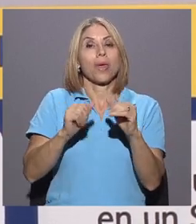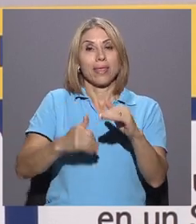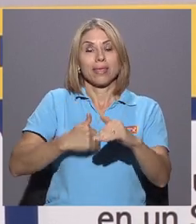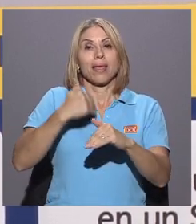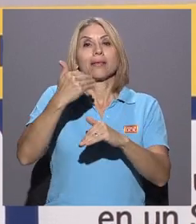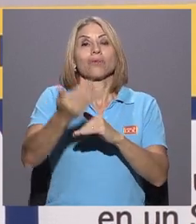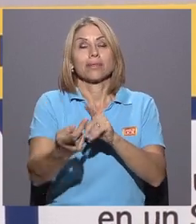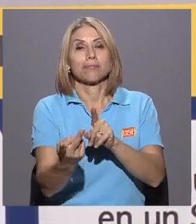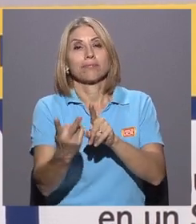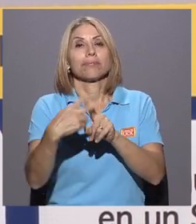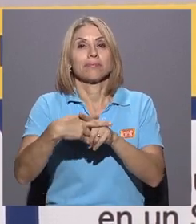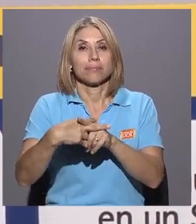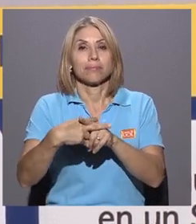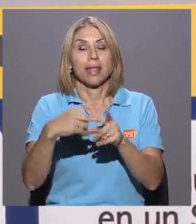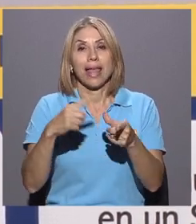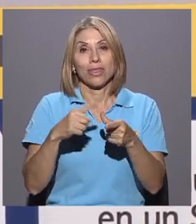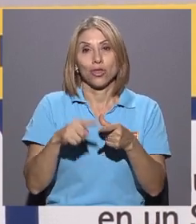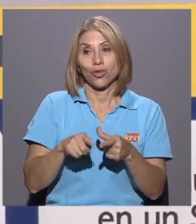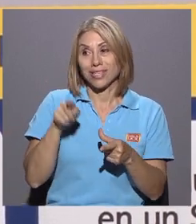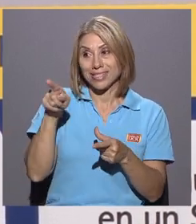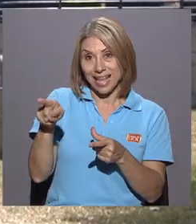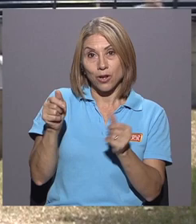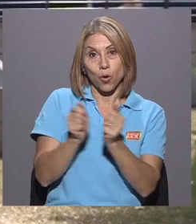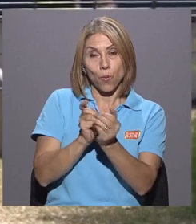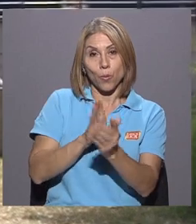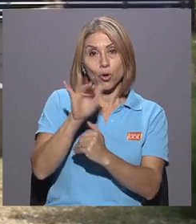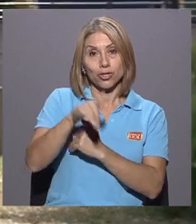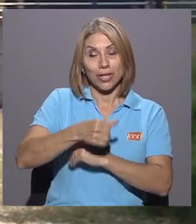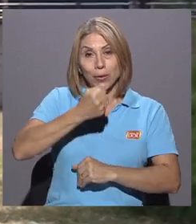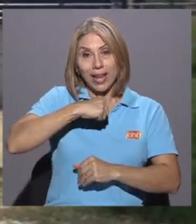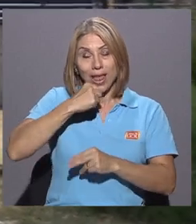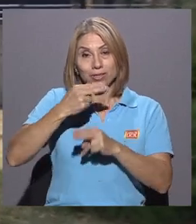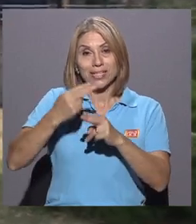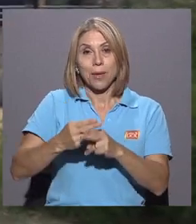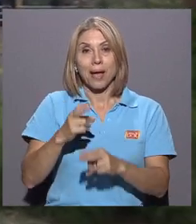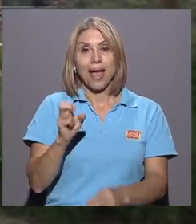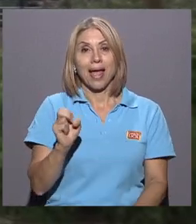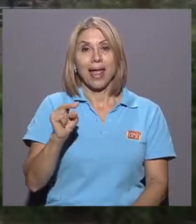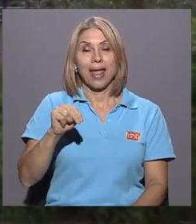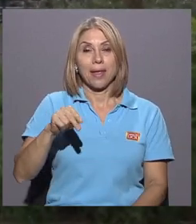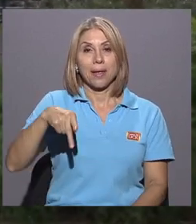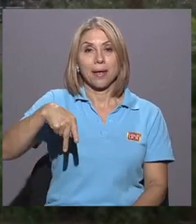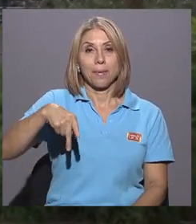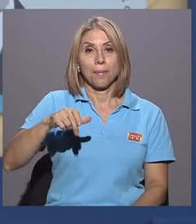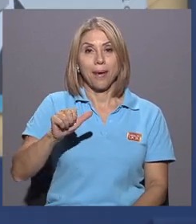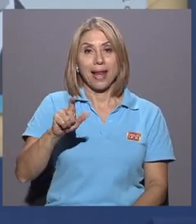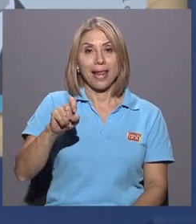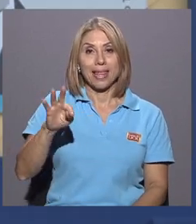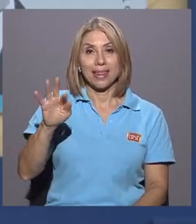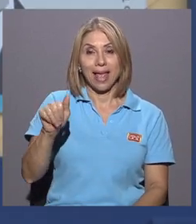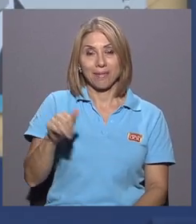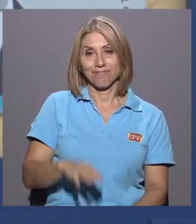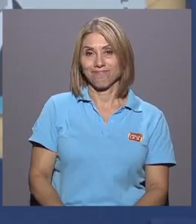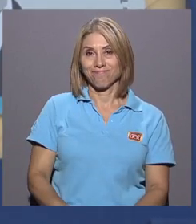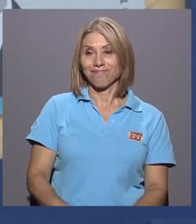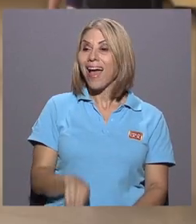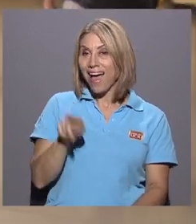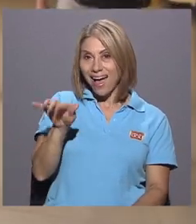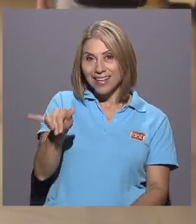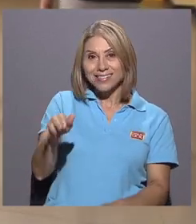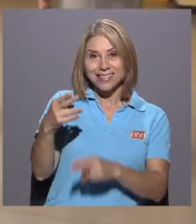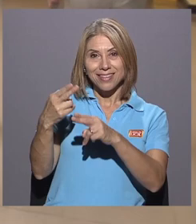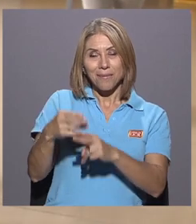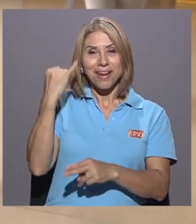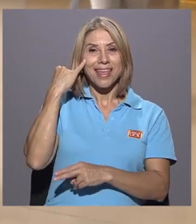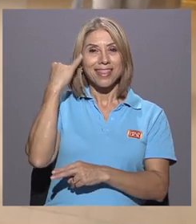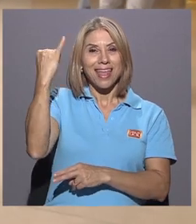la práctica. Entonces él llevó el proyecto en paleta bajo esa modalidad. En paleta, así se llama la